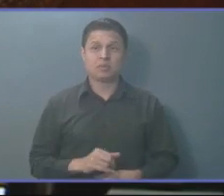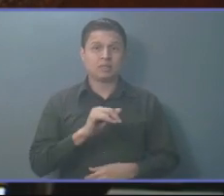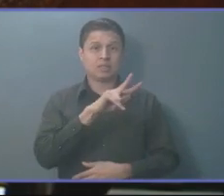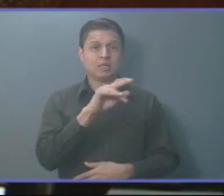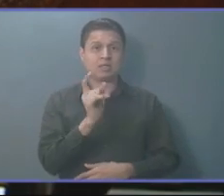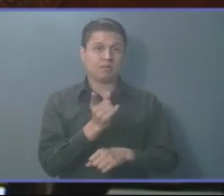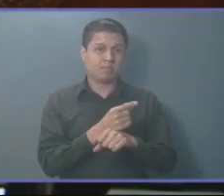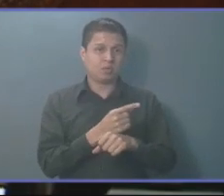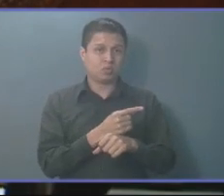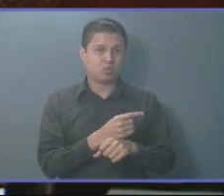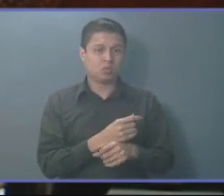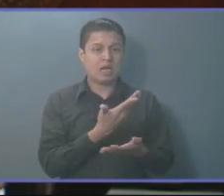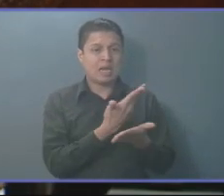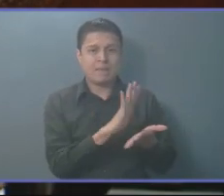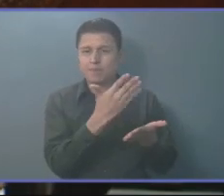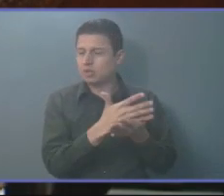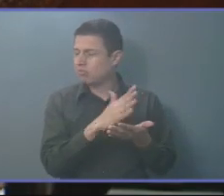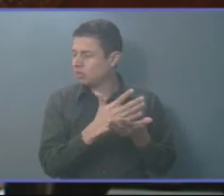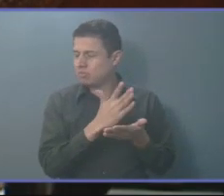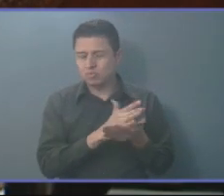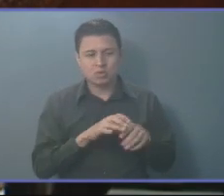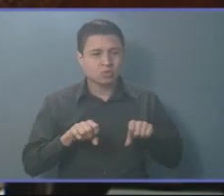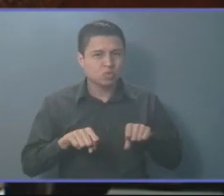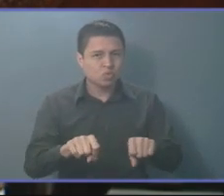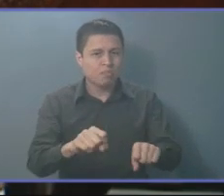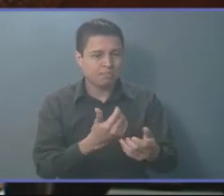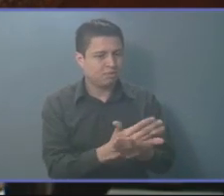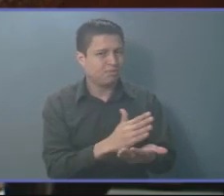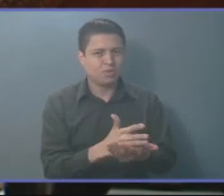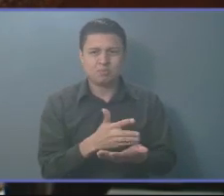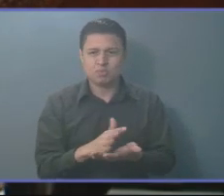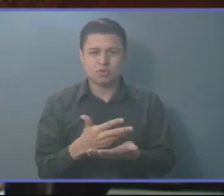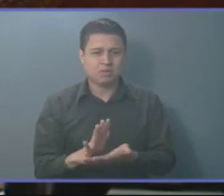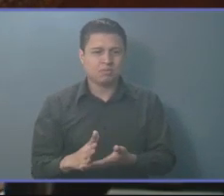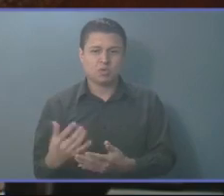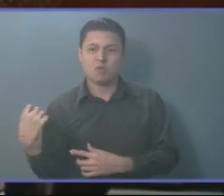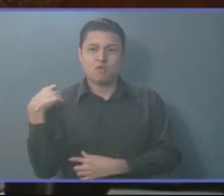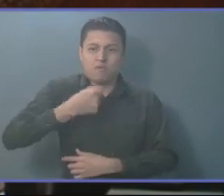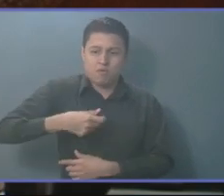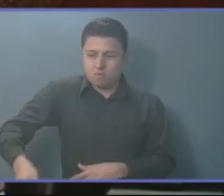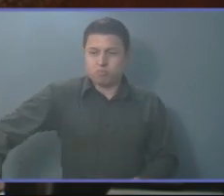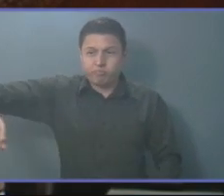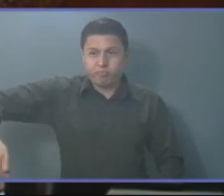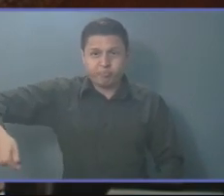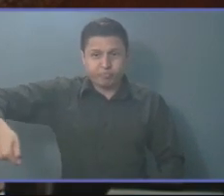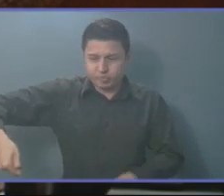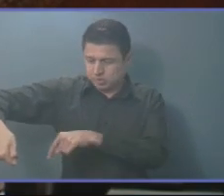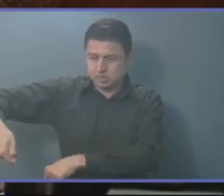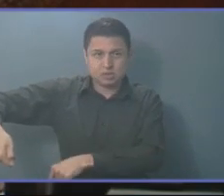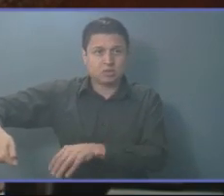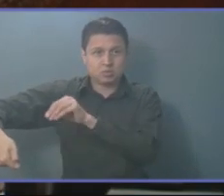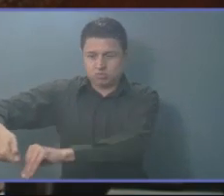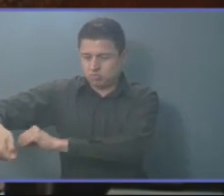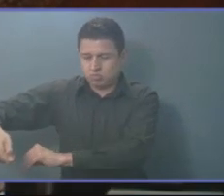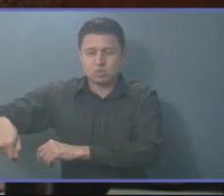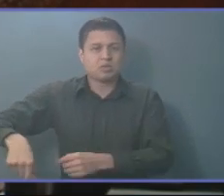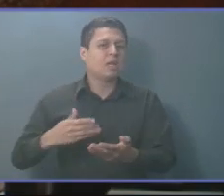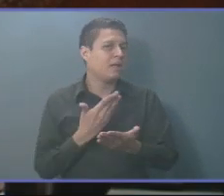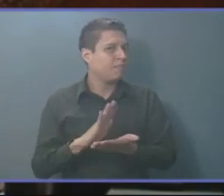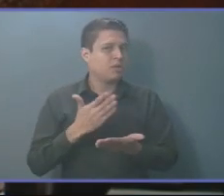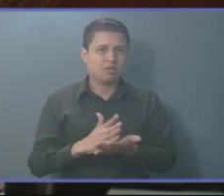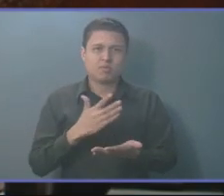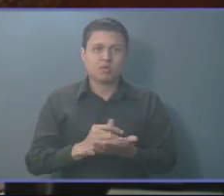hora carretillas, canastas o cualquier objeto utilizado por los clientes para realizar sus compras